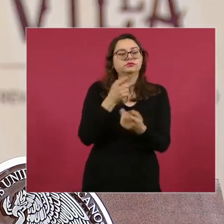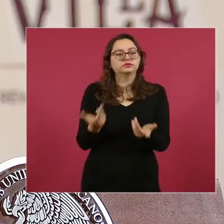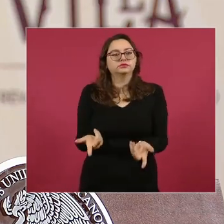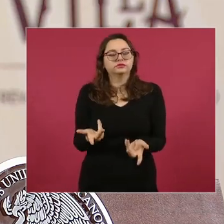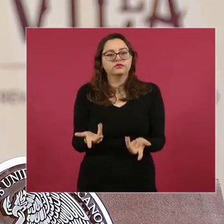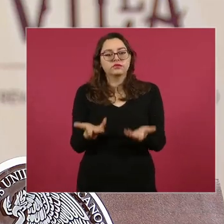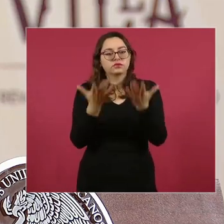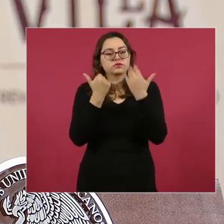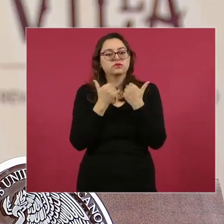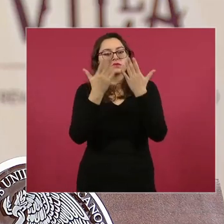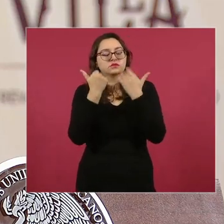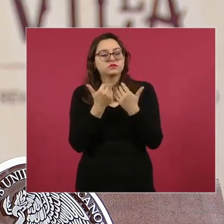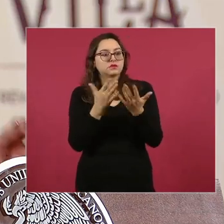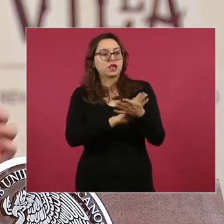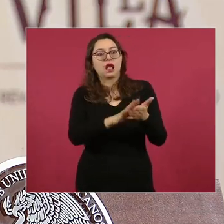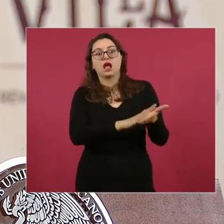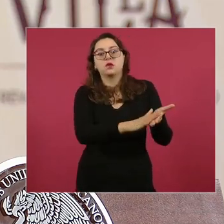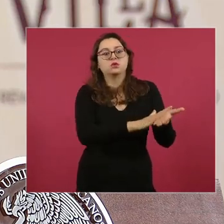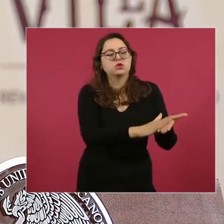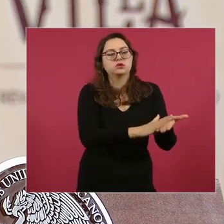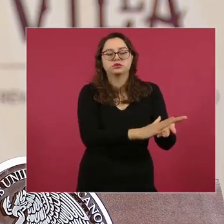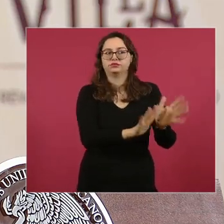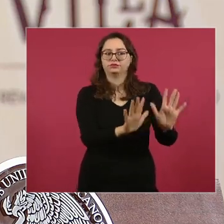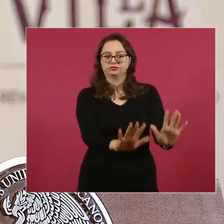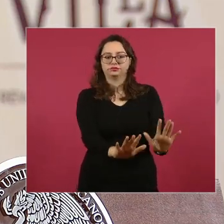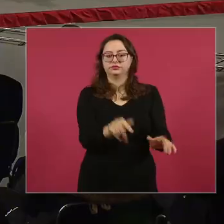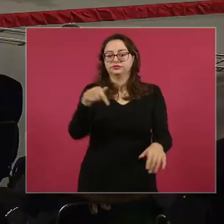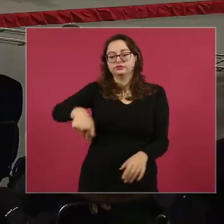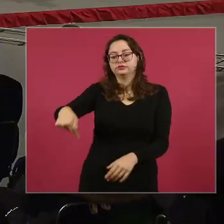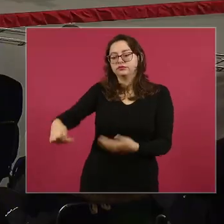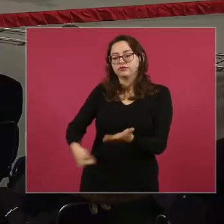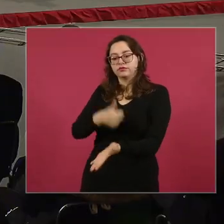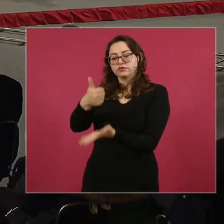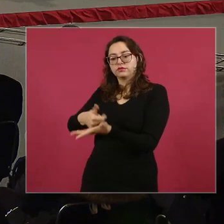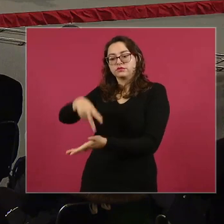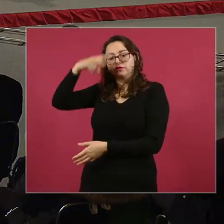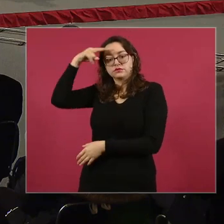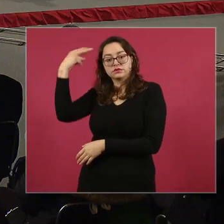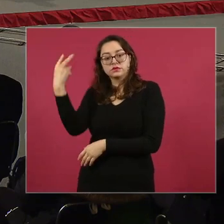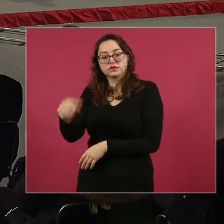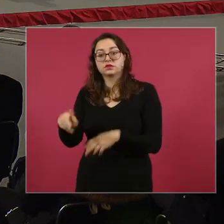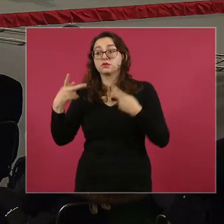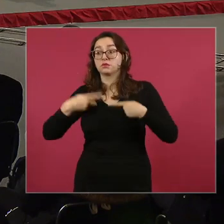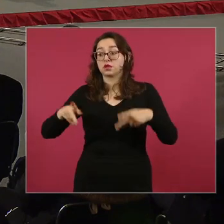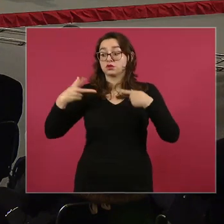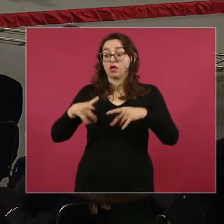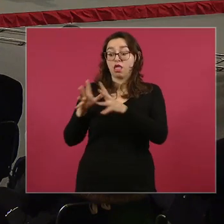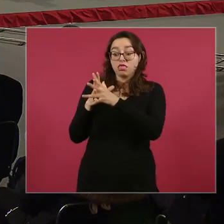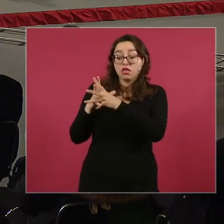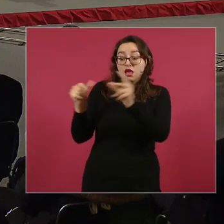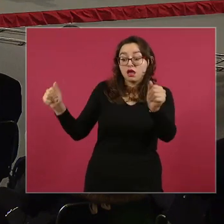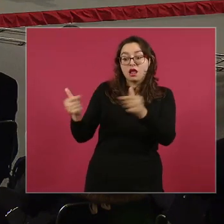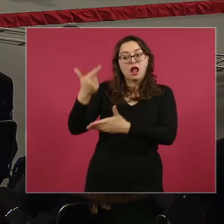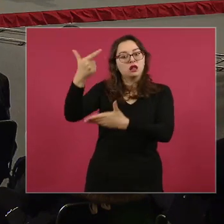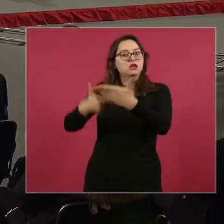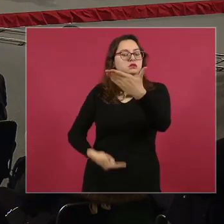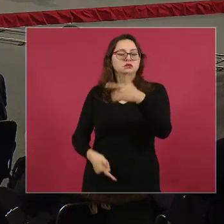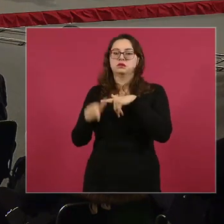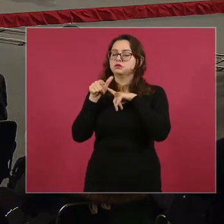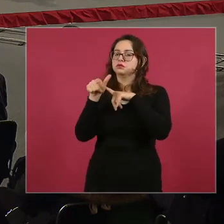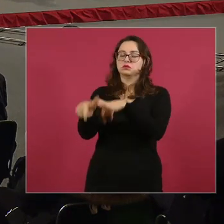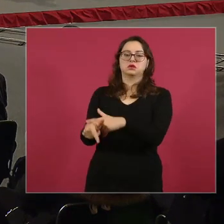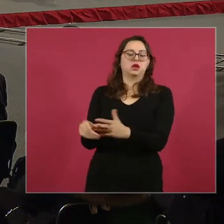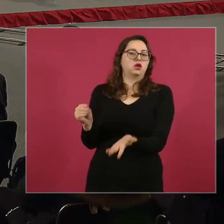de gobierno aclaró que ningún dato de ciudadanos no localizados ha sido borrado de los listados mediante los